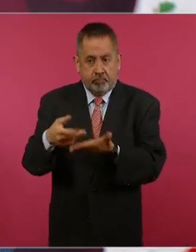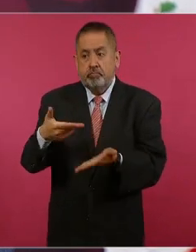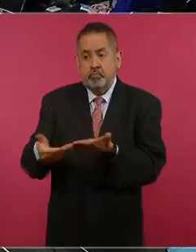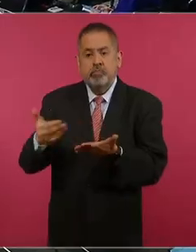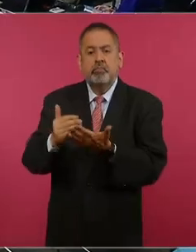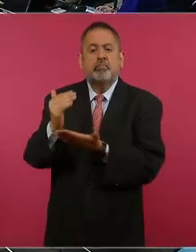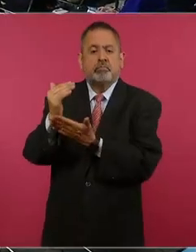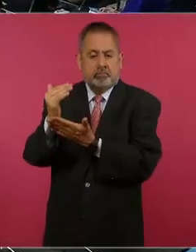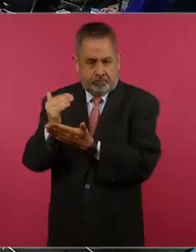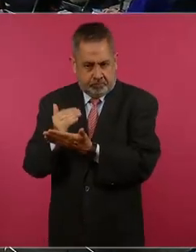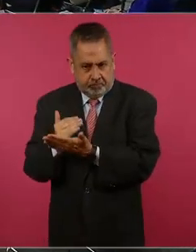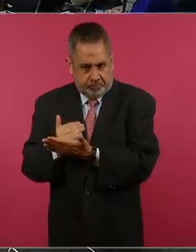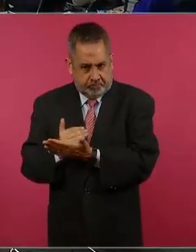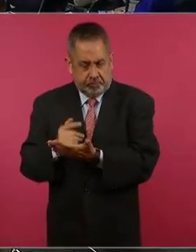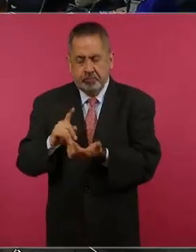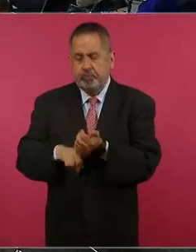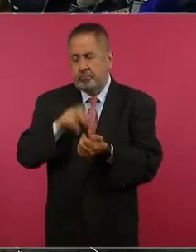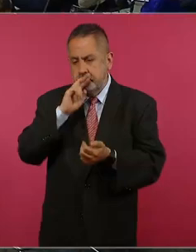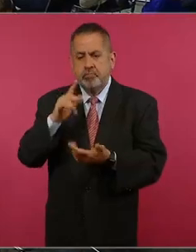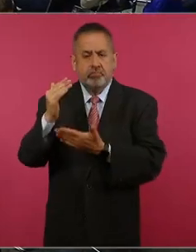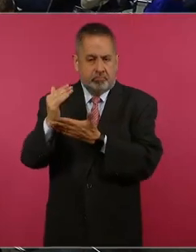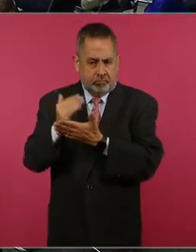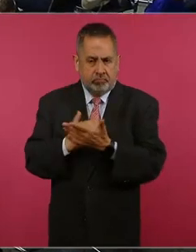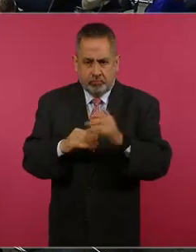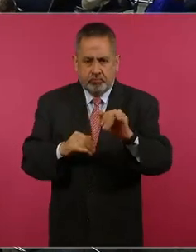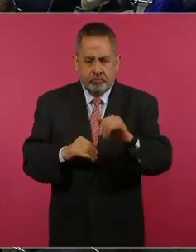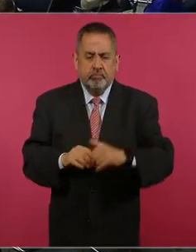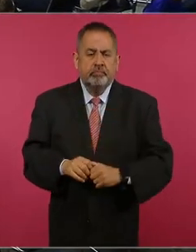en general.